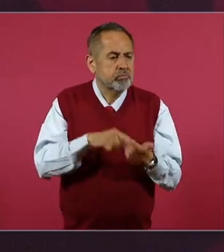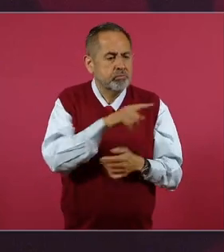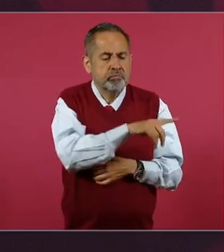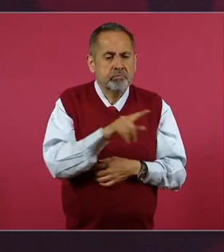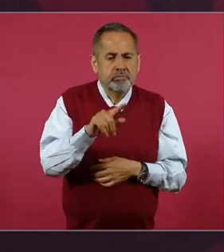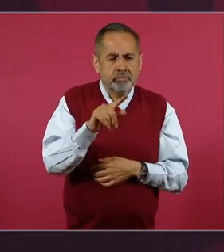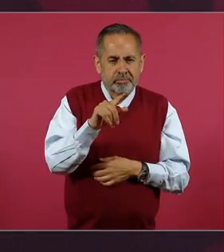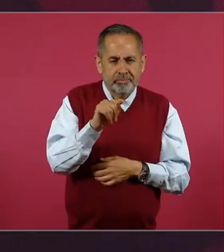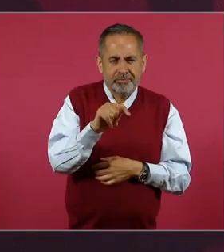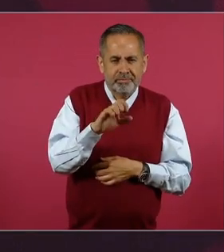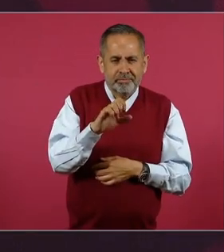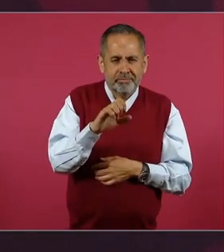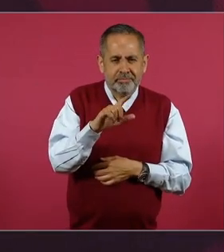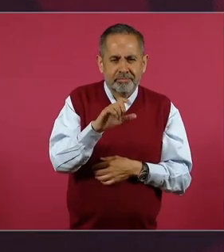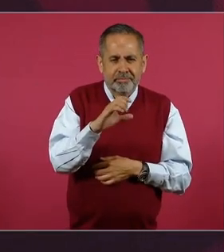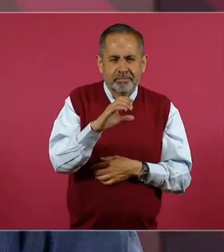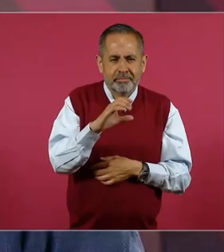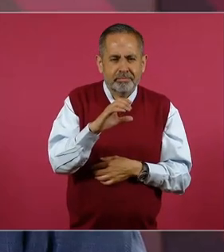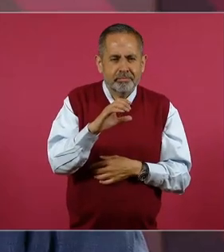comunicaciones.